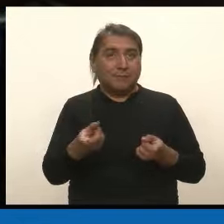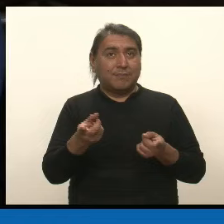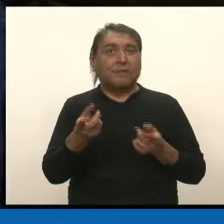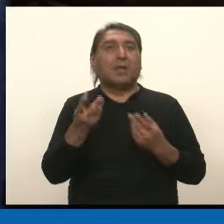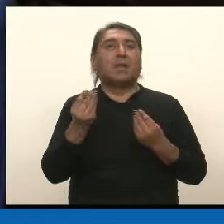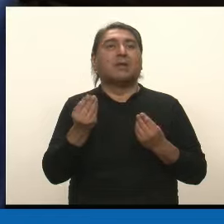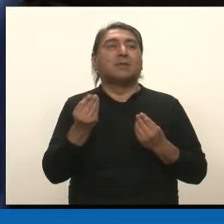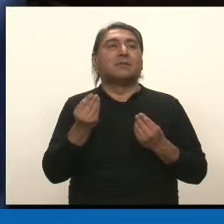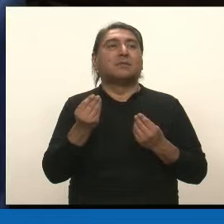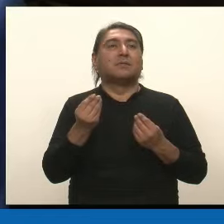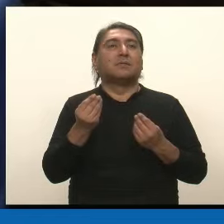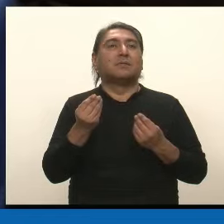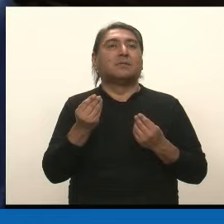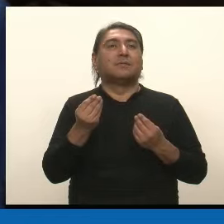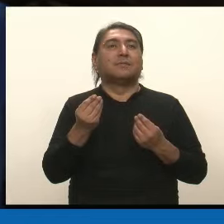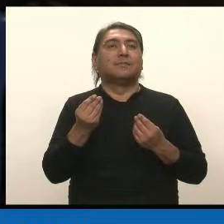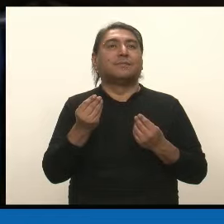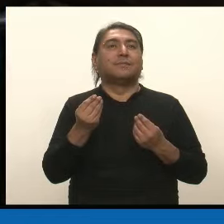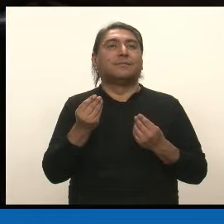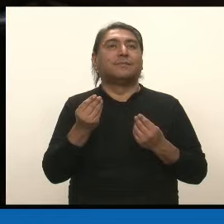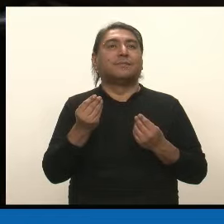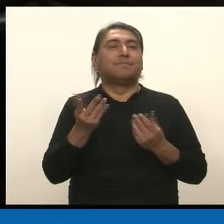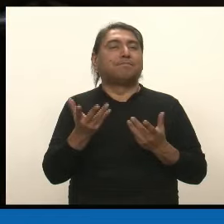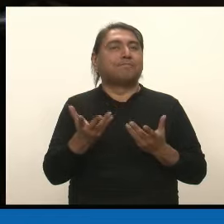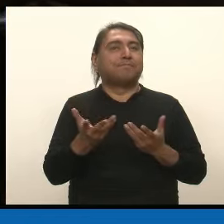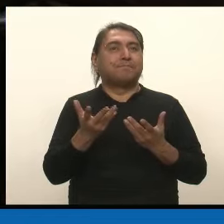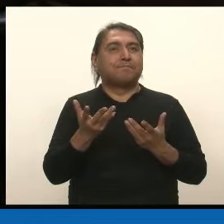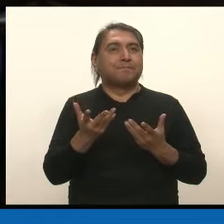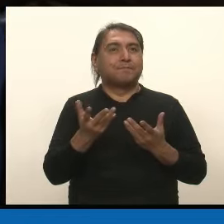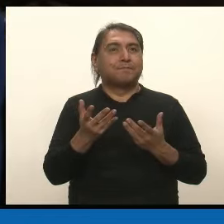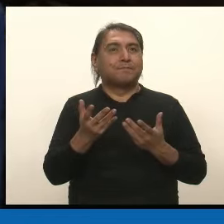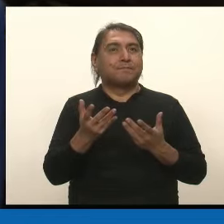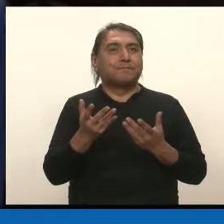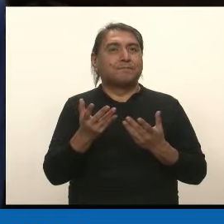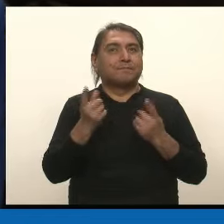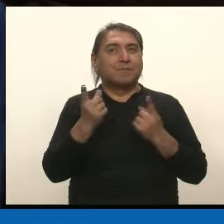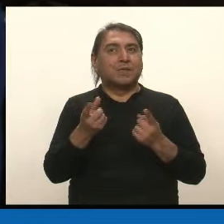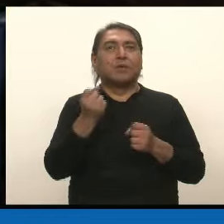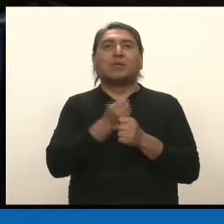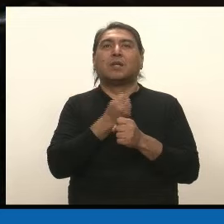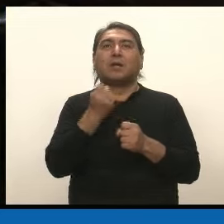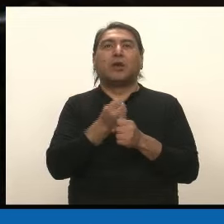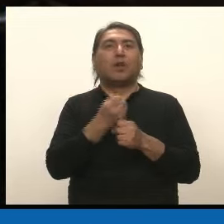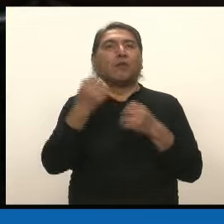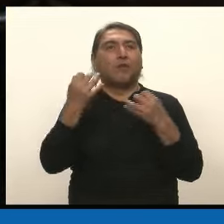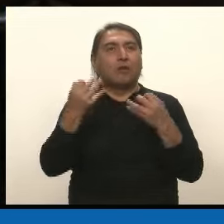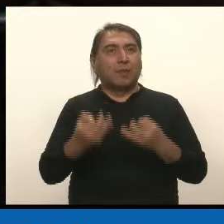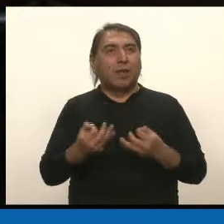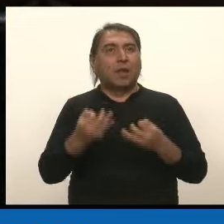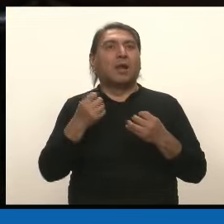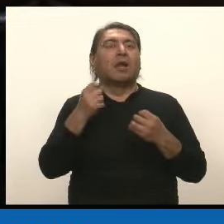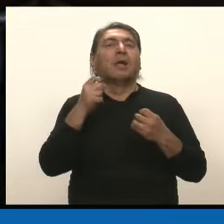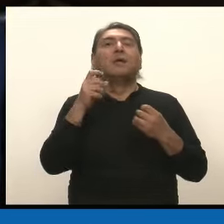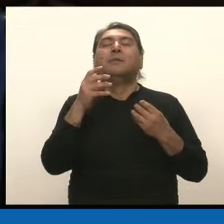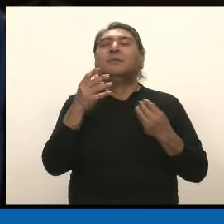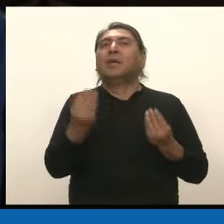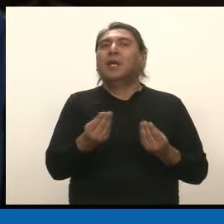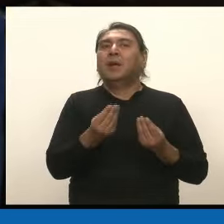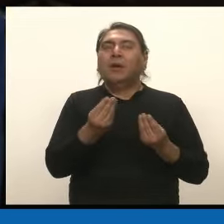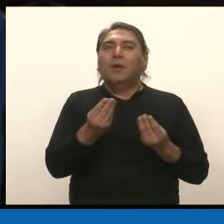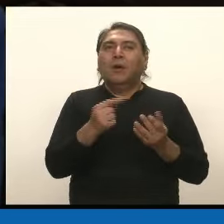el índice de los trabajadores formales el índice de pecio de los trabajadores formales pero